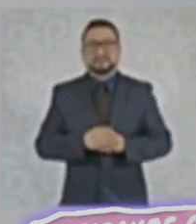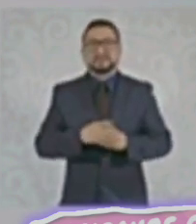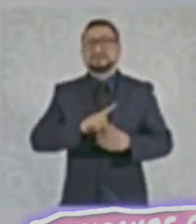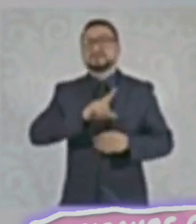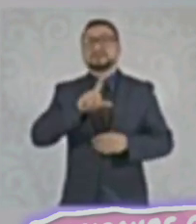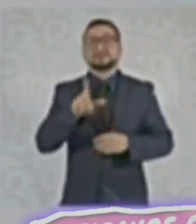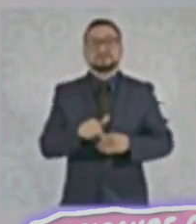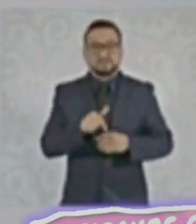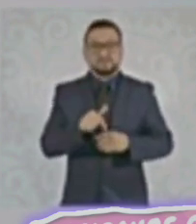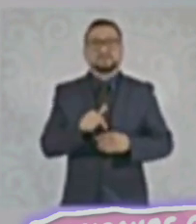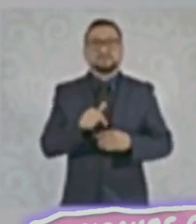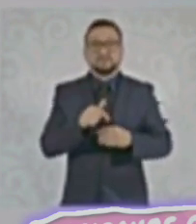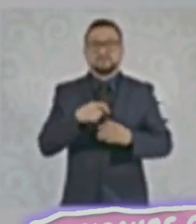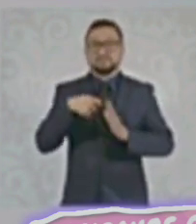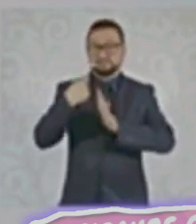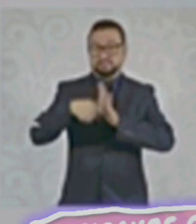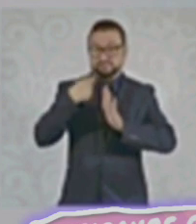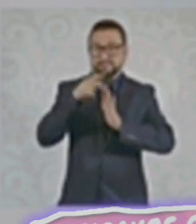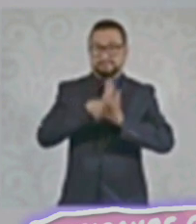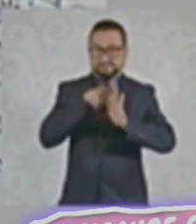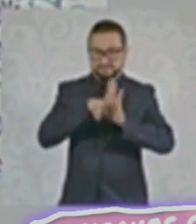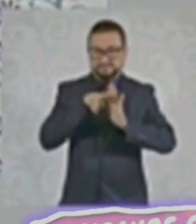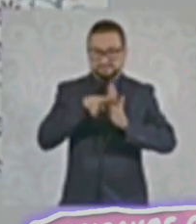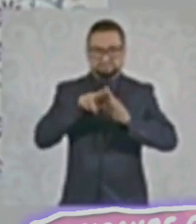Después vamos a pasar un video